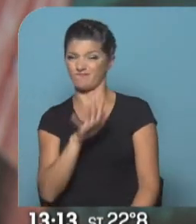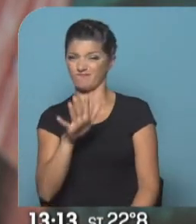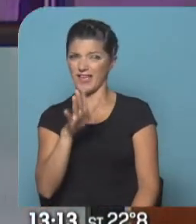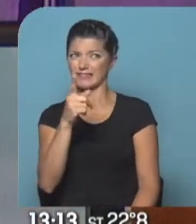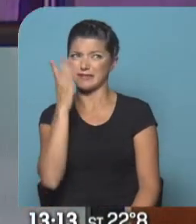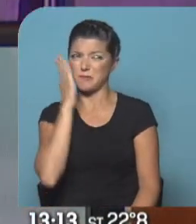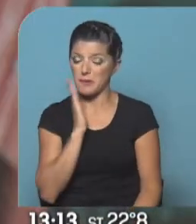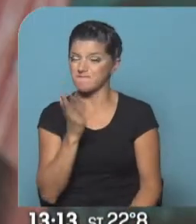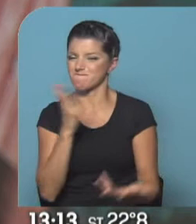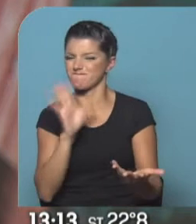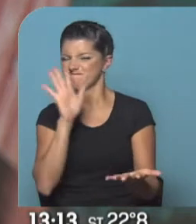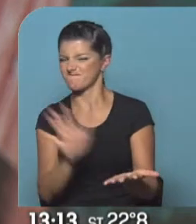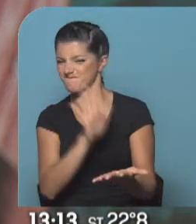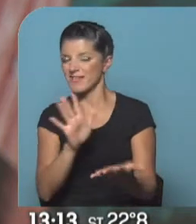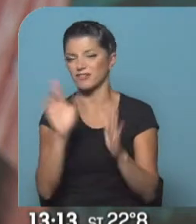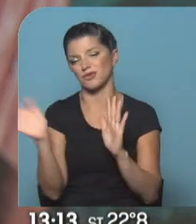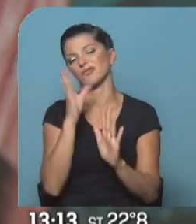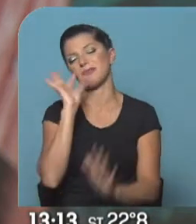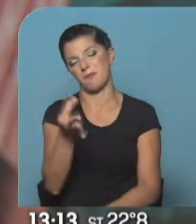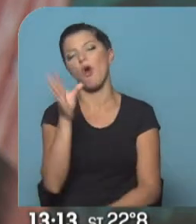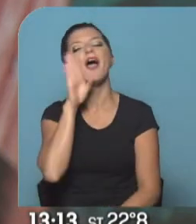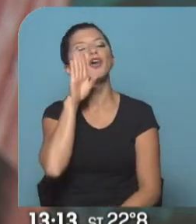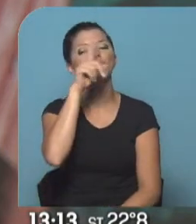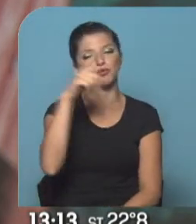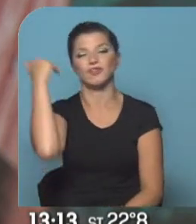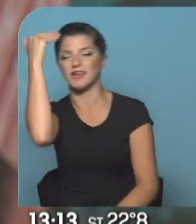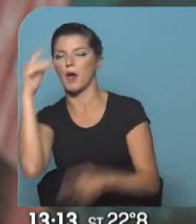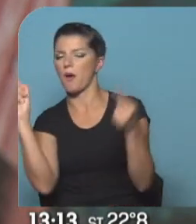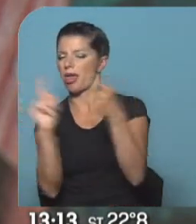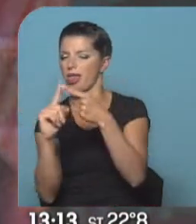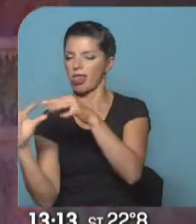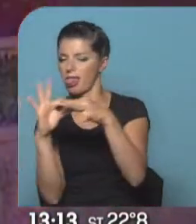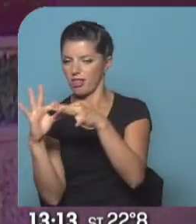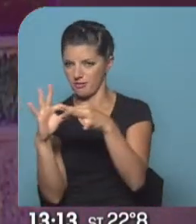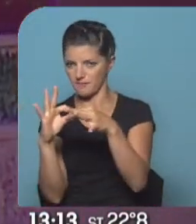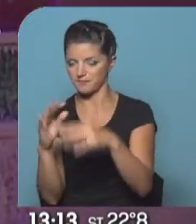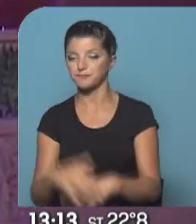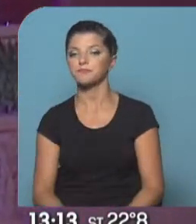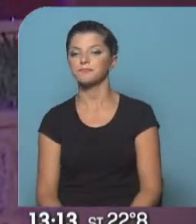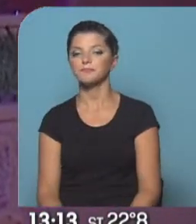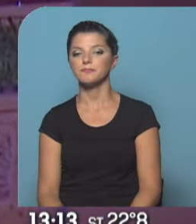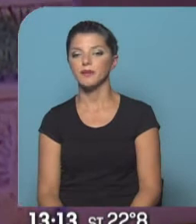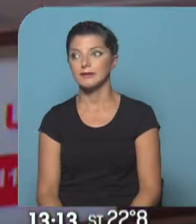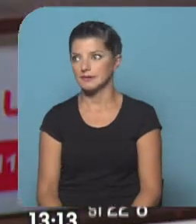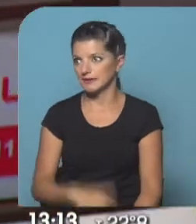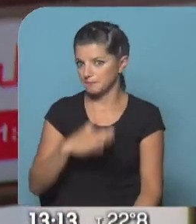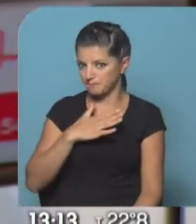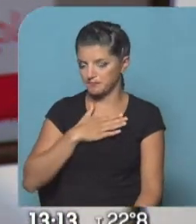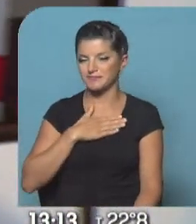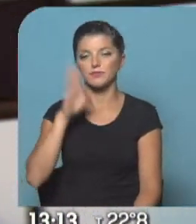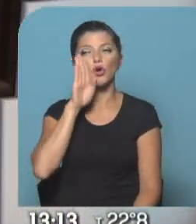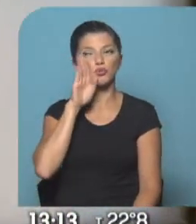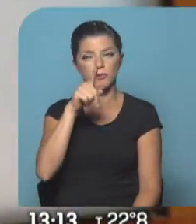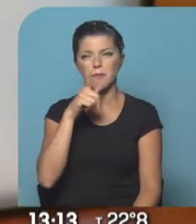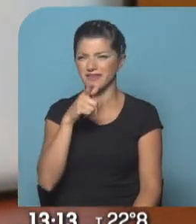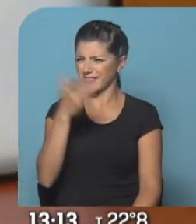buena la intención, sabiendo además la relación que tiene Estados Unidos con Arabia Saudita. ¿Cómo lo ves en Estados Unidos, como yo creo que lo hablamos la otra vez que